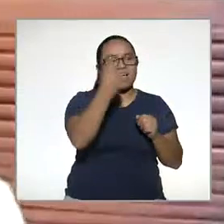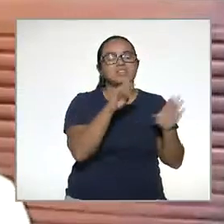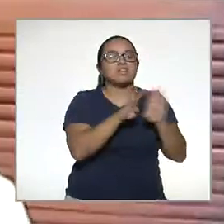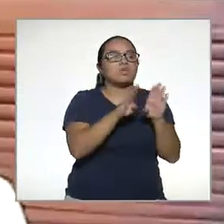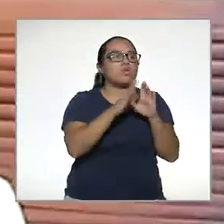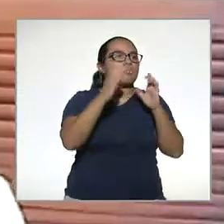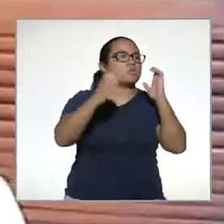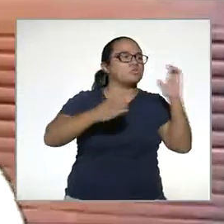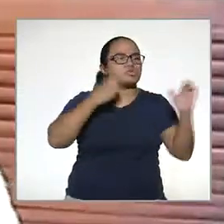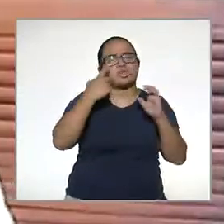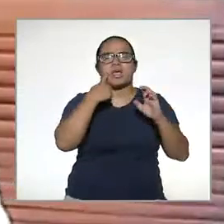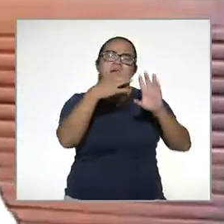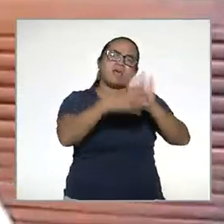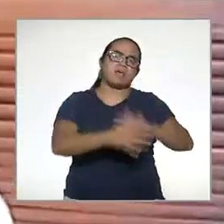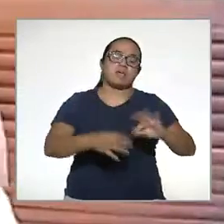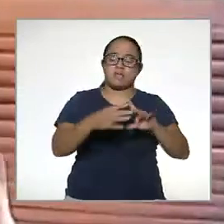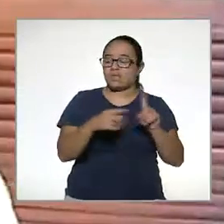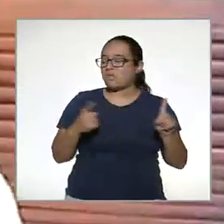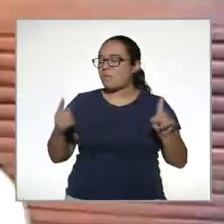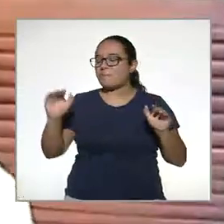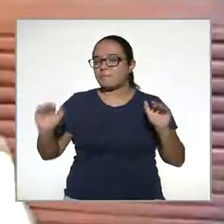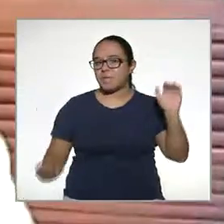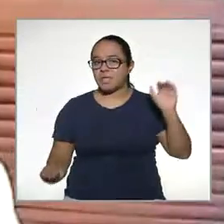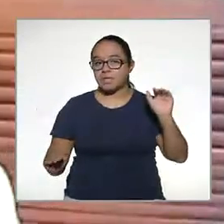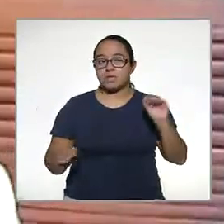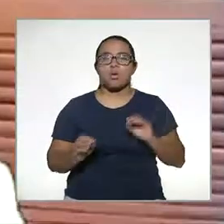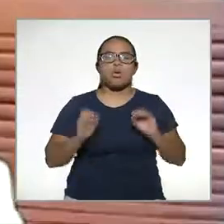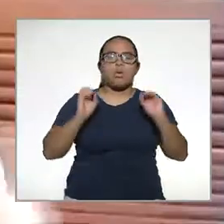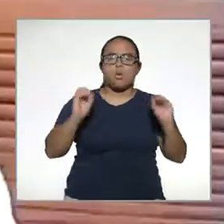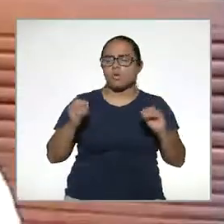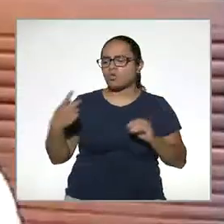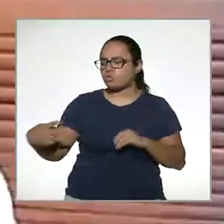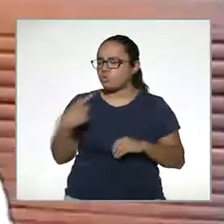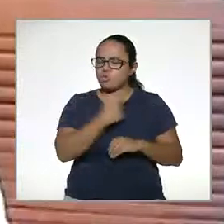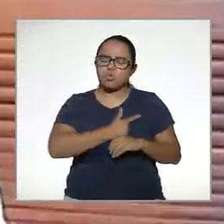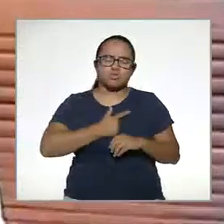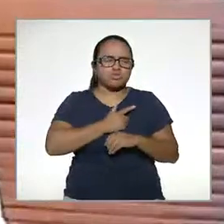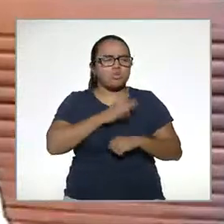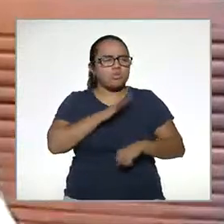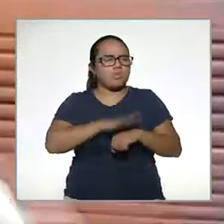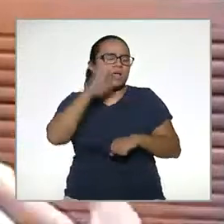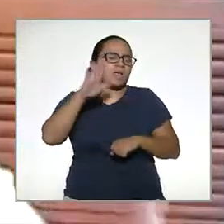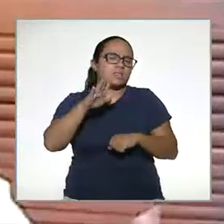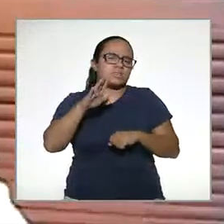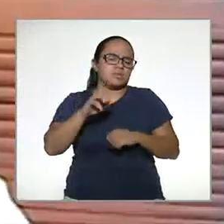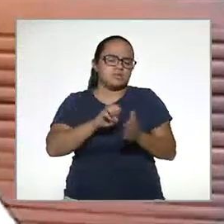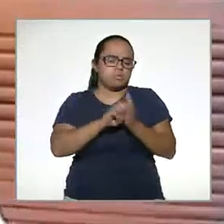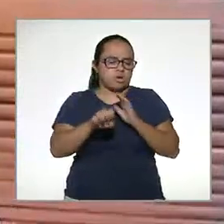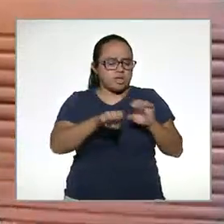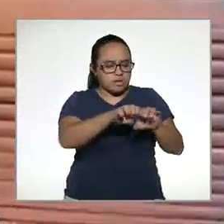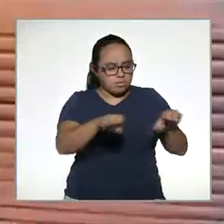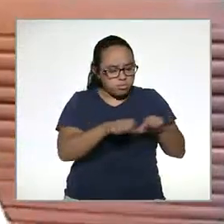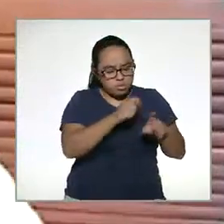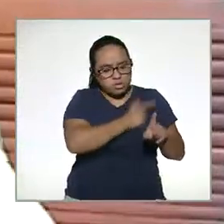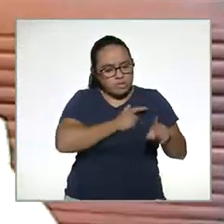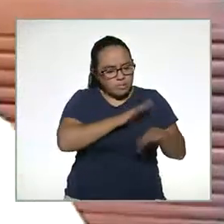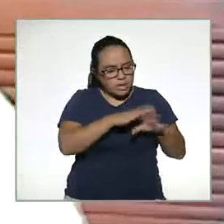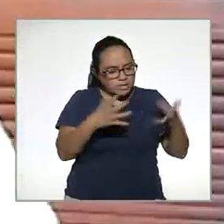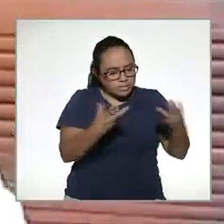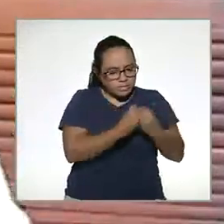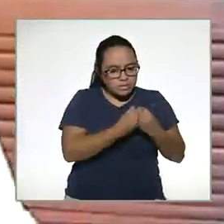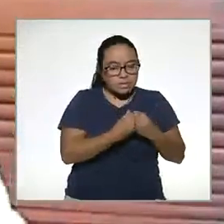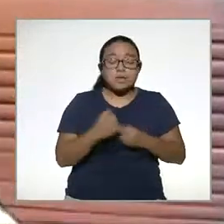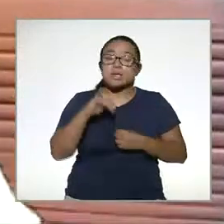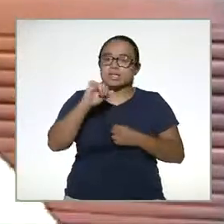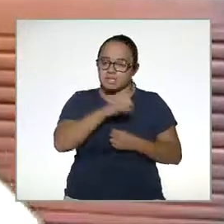hablar en público que otros. O a lo mejor que unos tienen más gusto y disfrutan mucho más que otros de trabajar en equipo, ¿no? Entonces, sí.